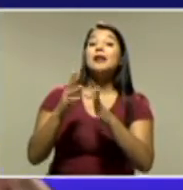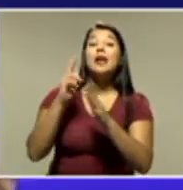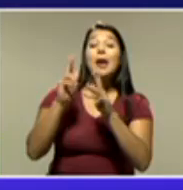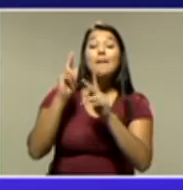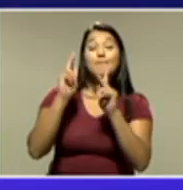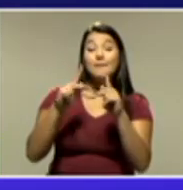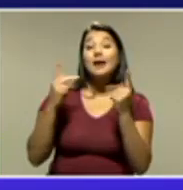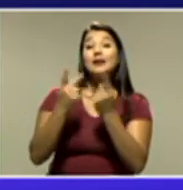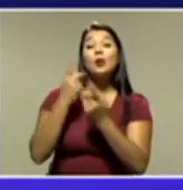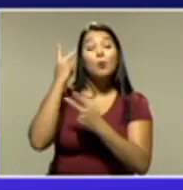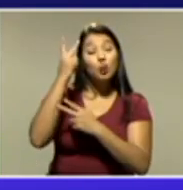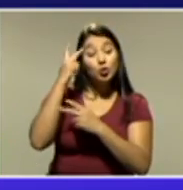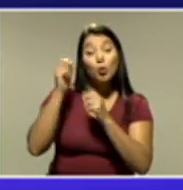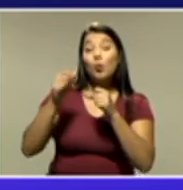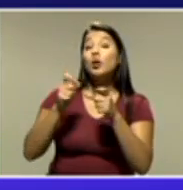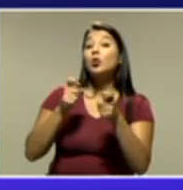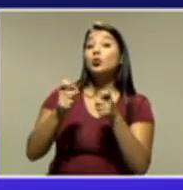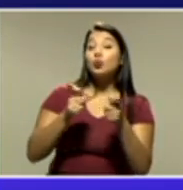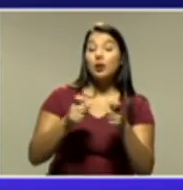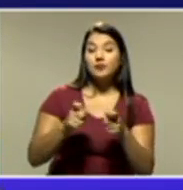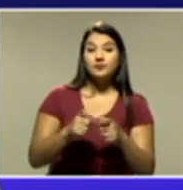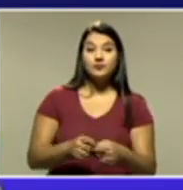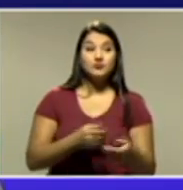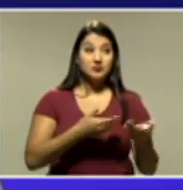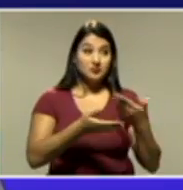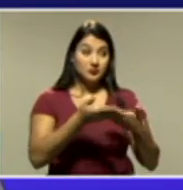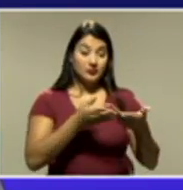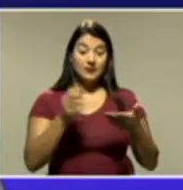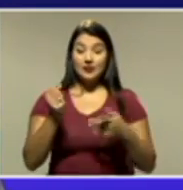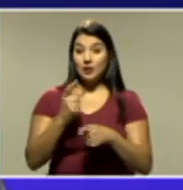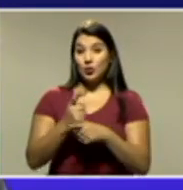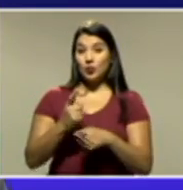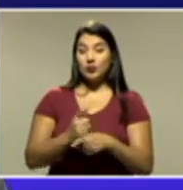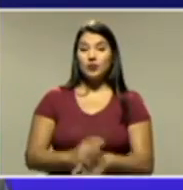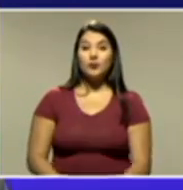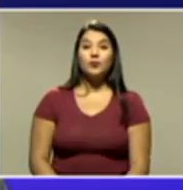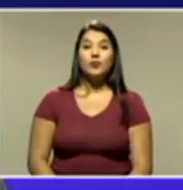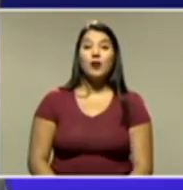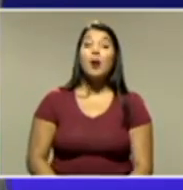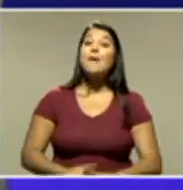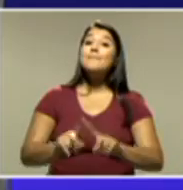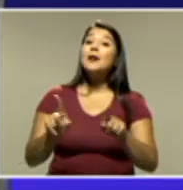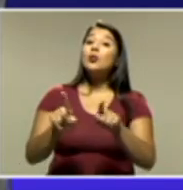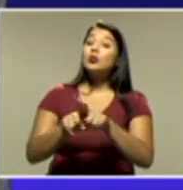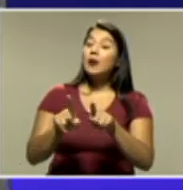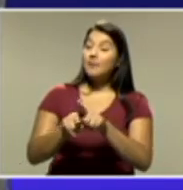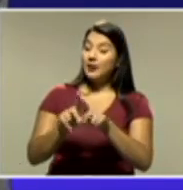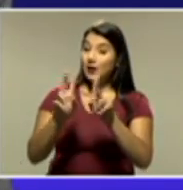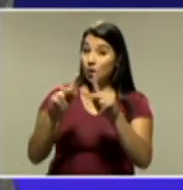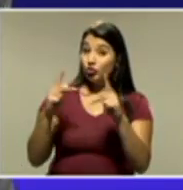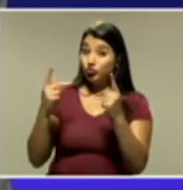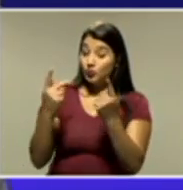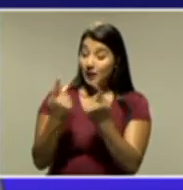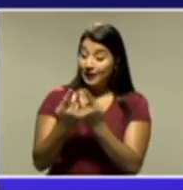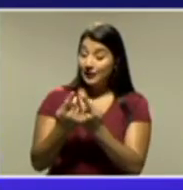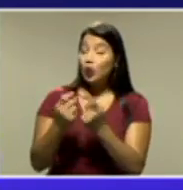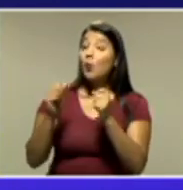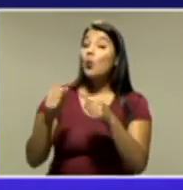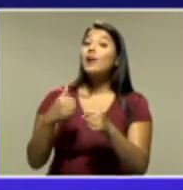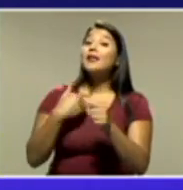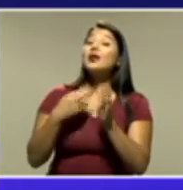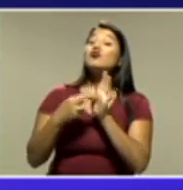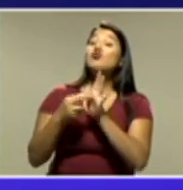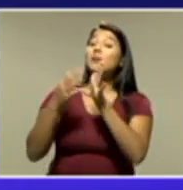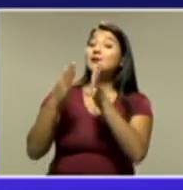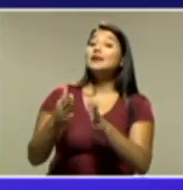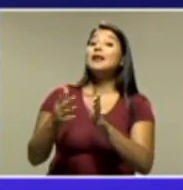políticos controlándose entre ellos. Mutuamente. Exactamente. Pero además los partidos, además de tener representantes en mesa, van a